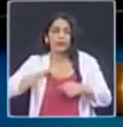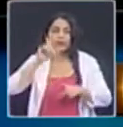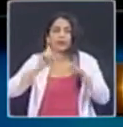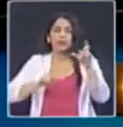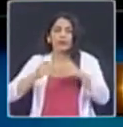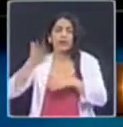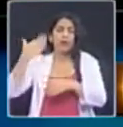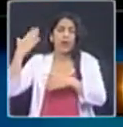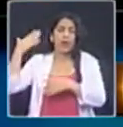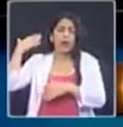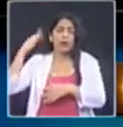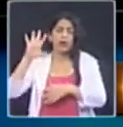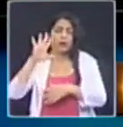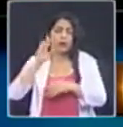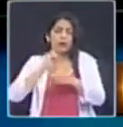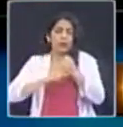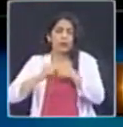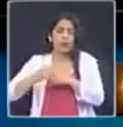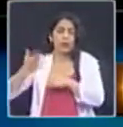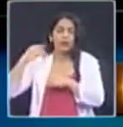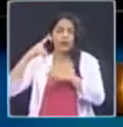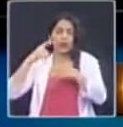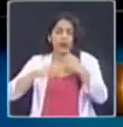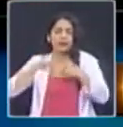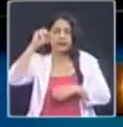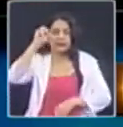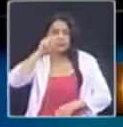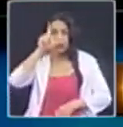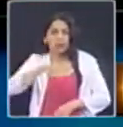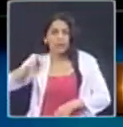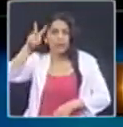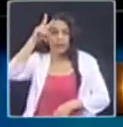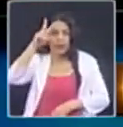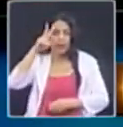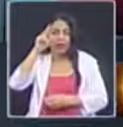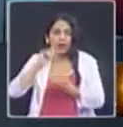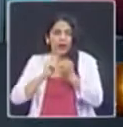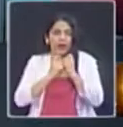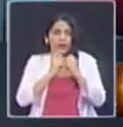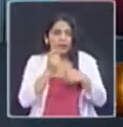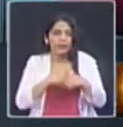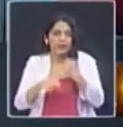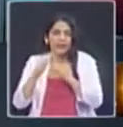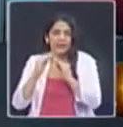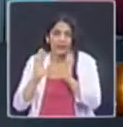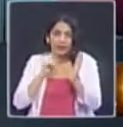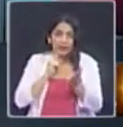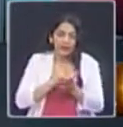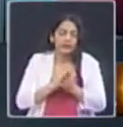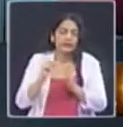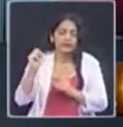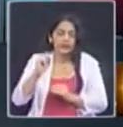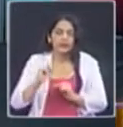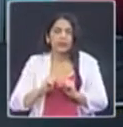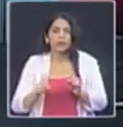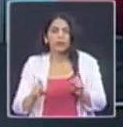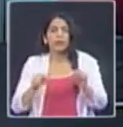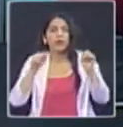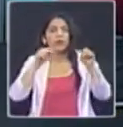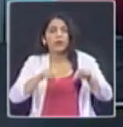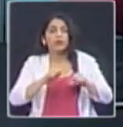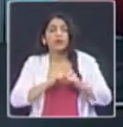país primero que ya parcialmente se combate desde la vieja ley de régimen municipal porque hay un impuesto al